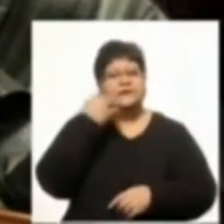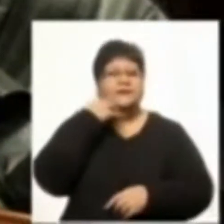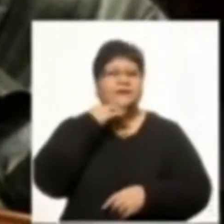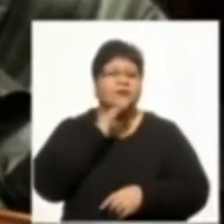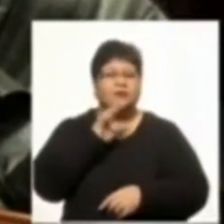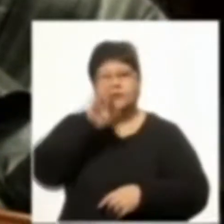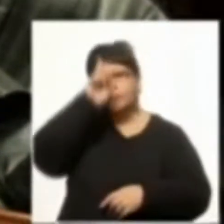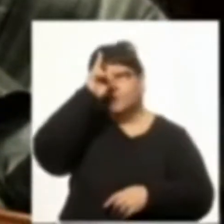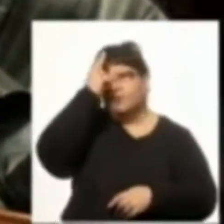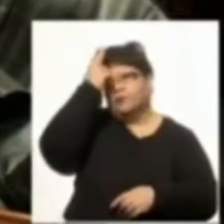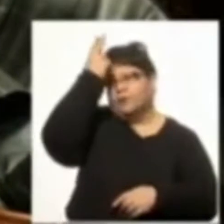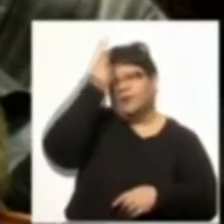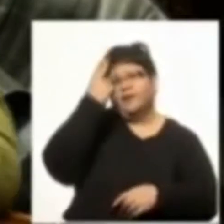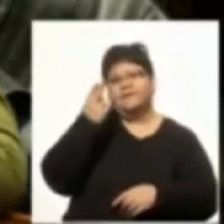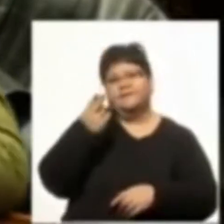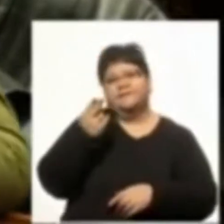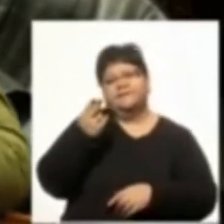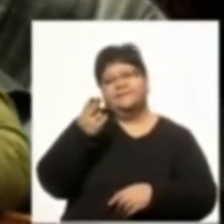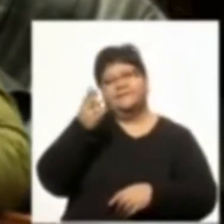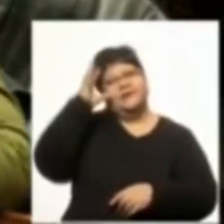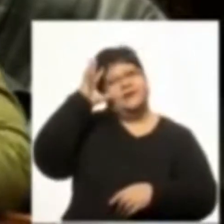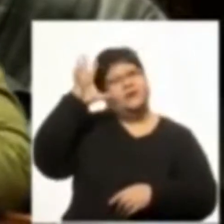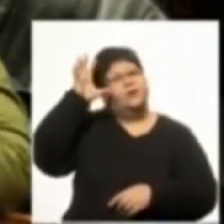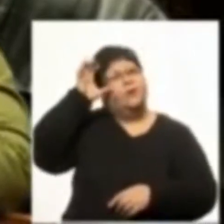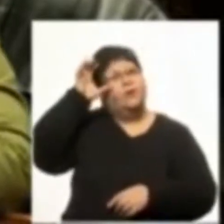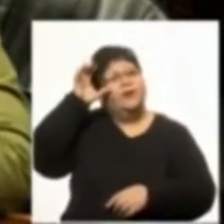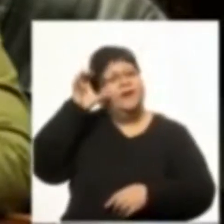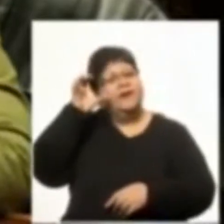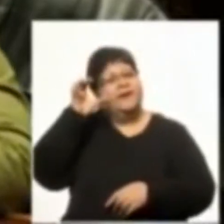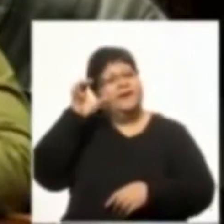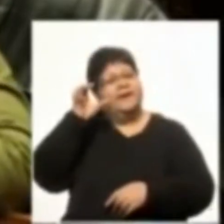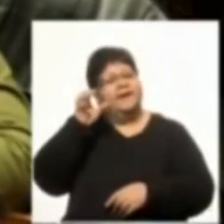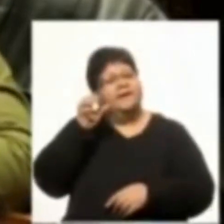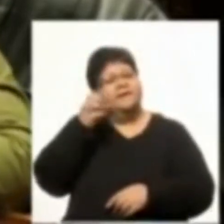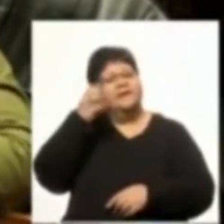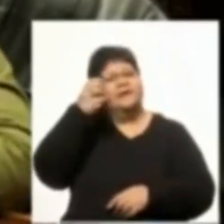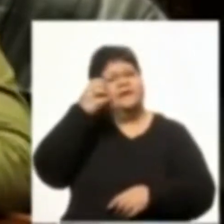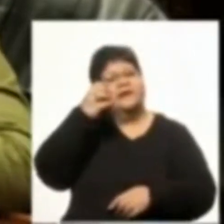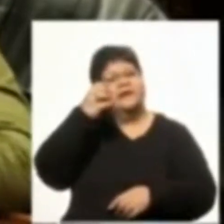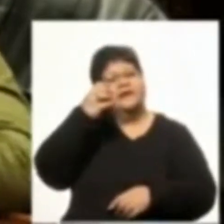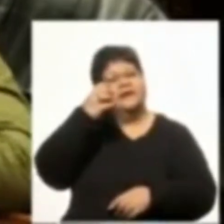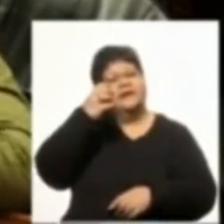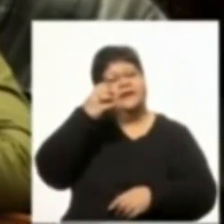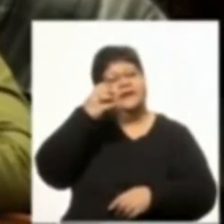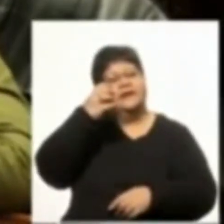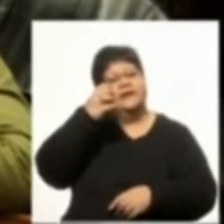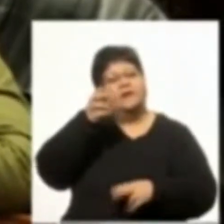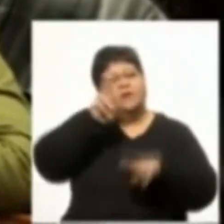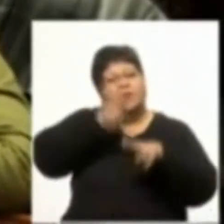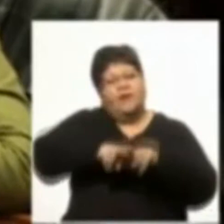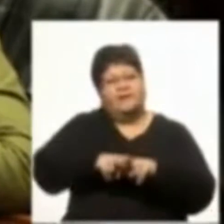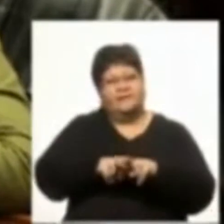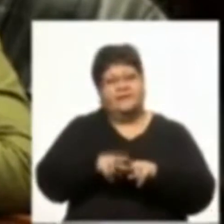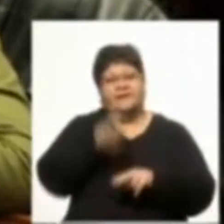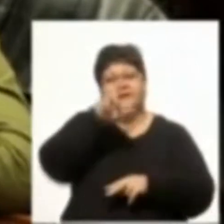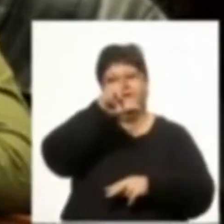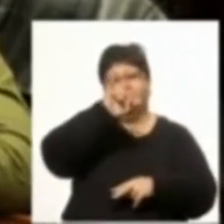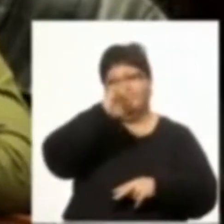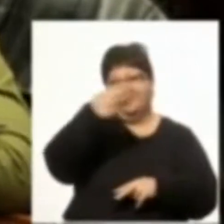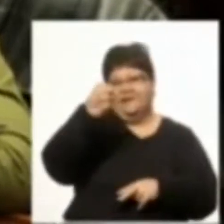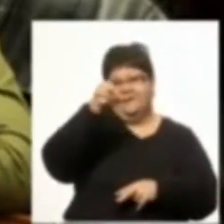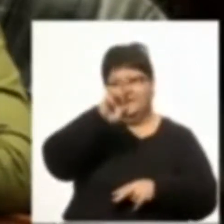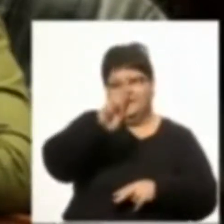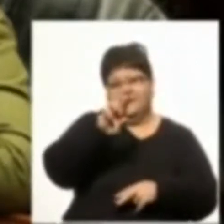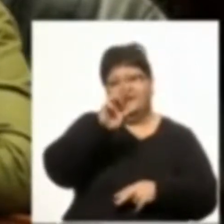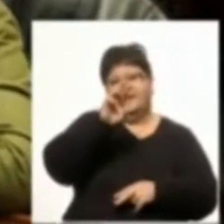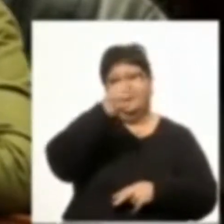eso. Y no quiero colocar en esto un tema que no es así, no es un tema de modestia, porque no era de modestia mi postura,